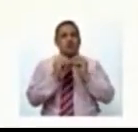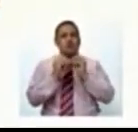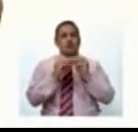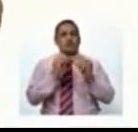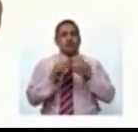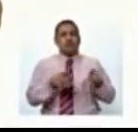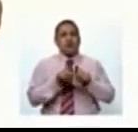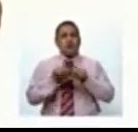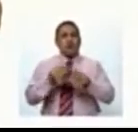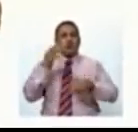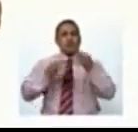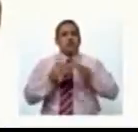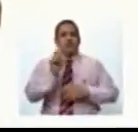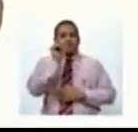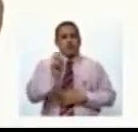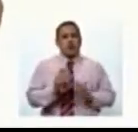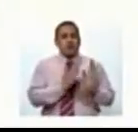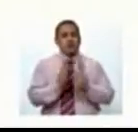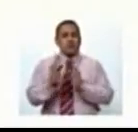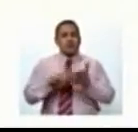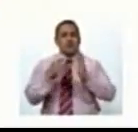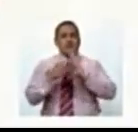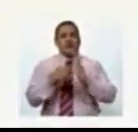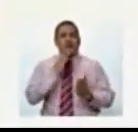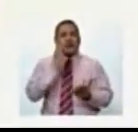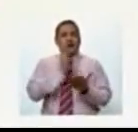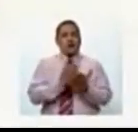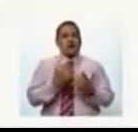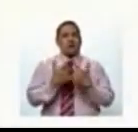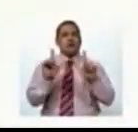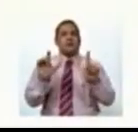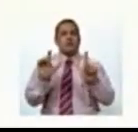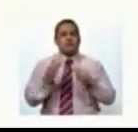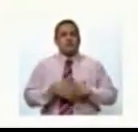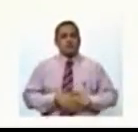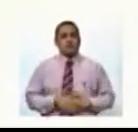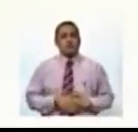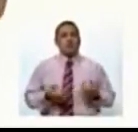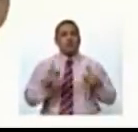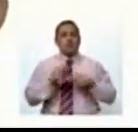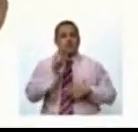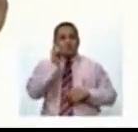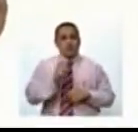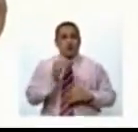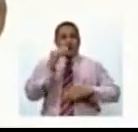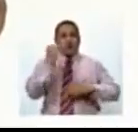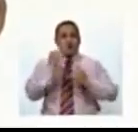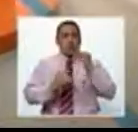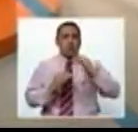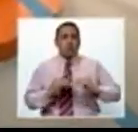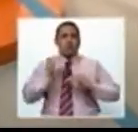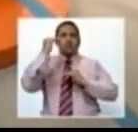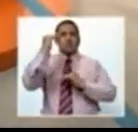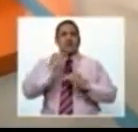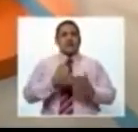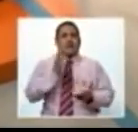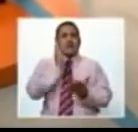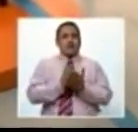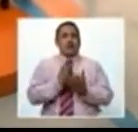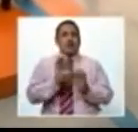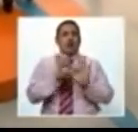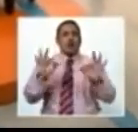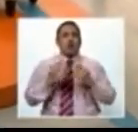situación jurídica del procesado. O sea, condenado o absuelto. Claro, ya cuando queda en última instancia, alguien se dijo condenado o absuelto,